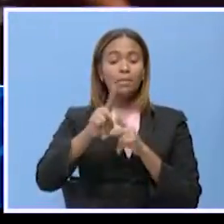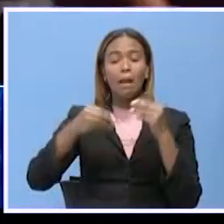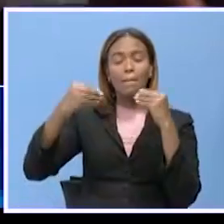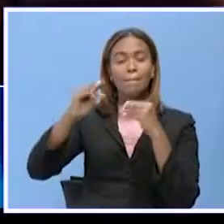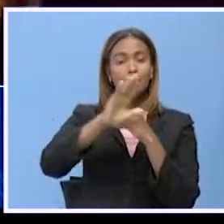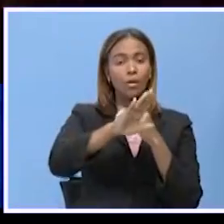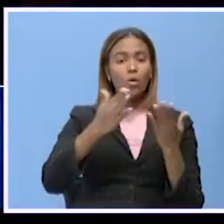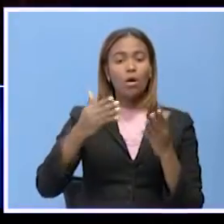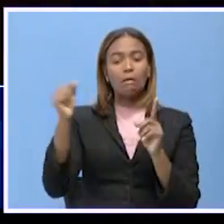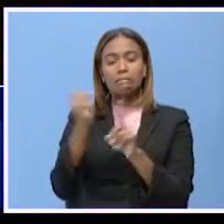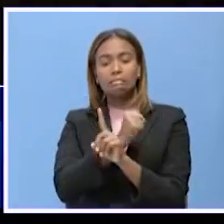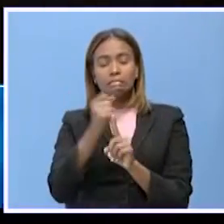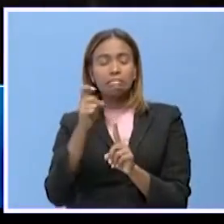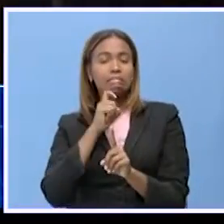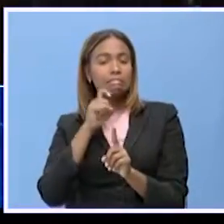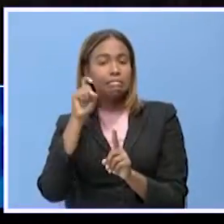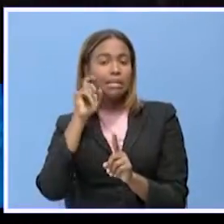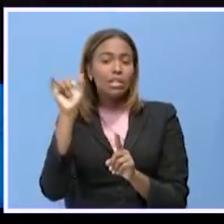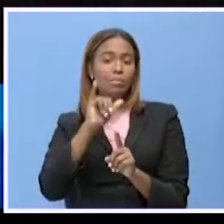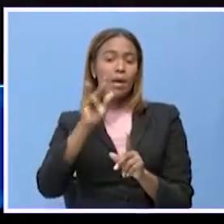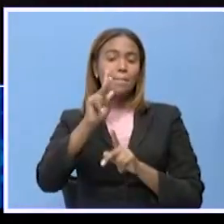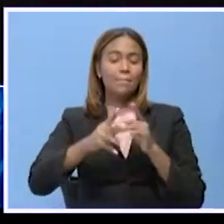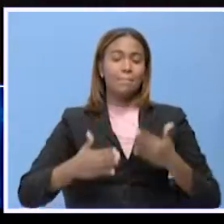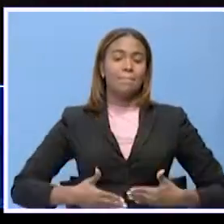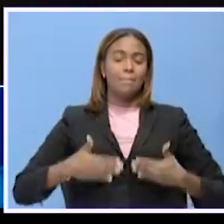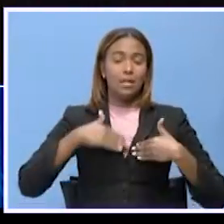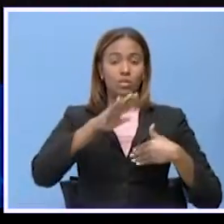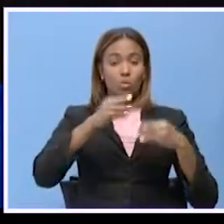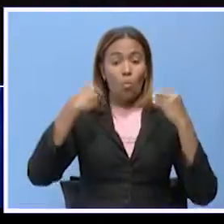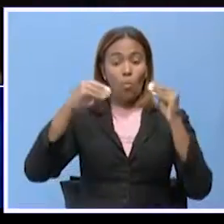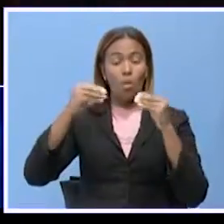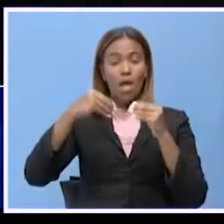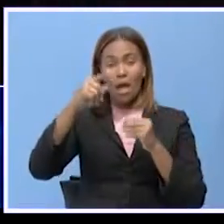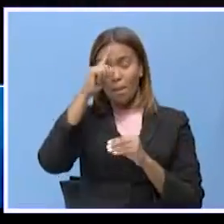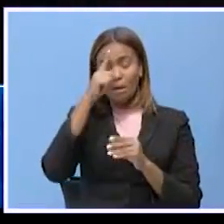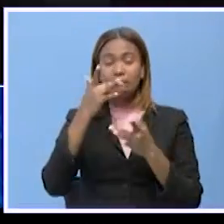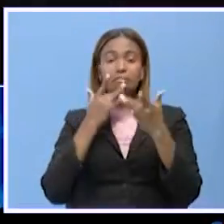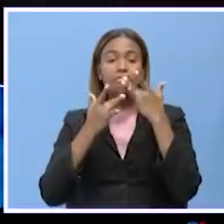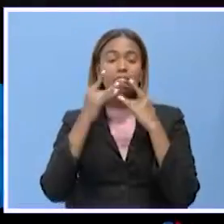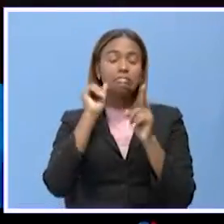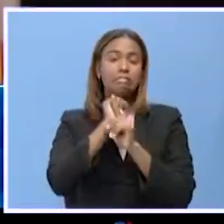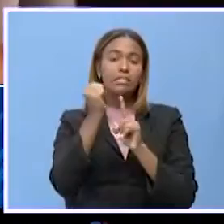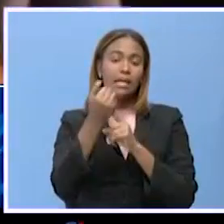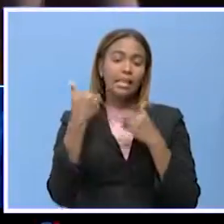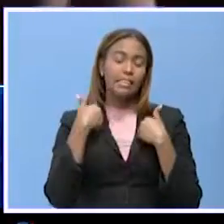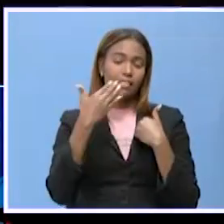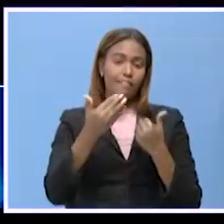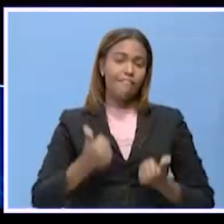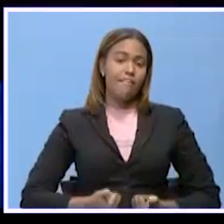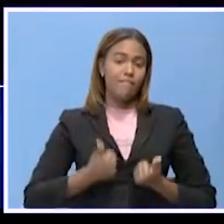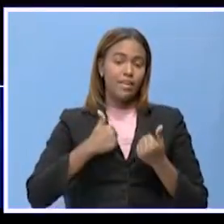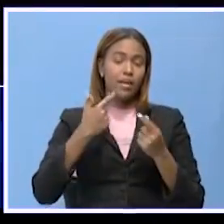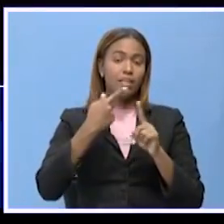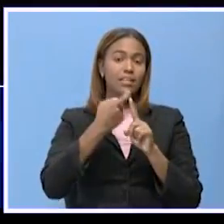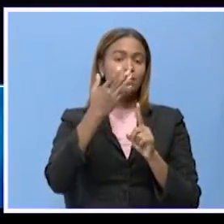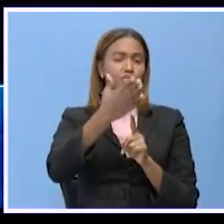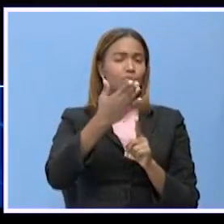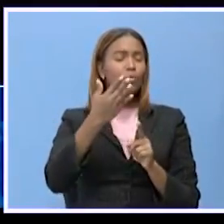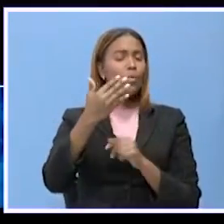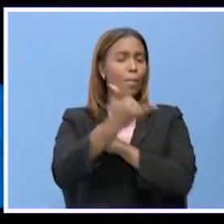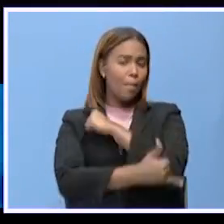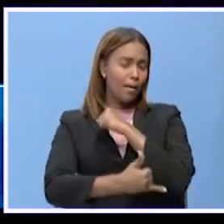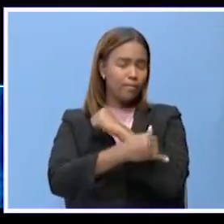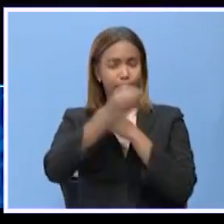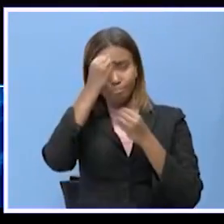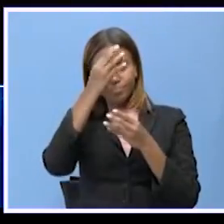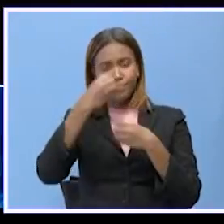personas, violencia sexual y explotación debido a las precarias condiciones en las que salen de su país, según